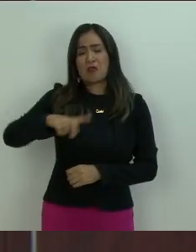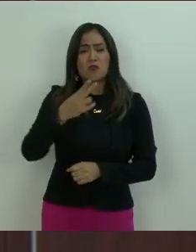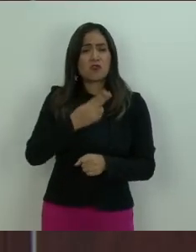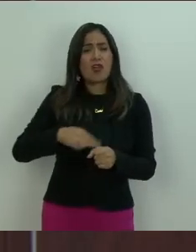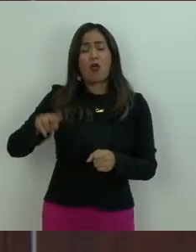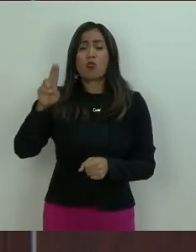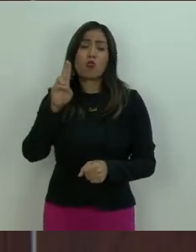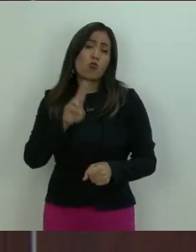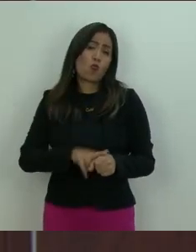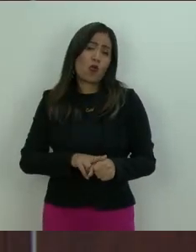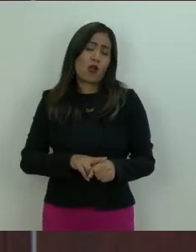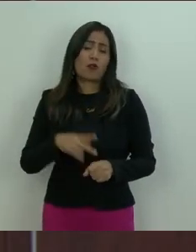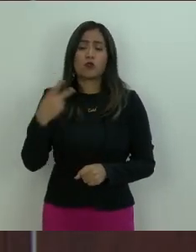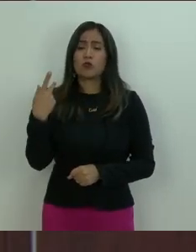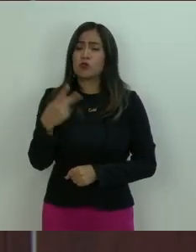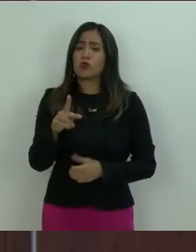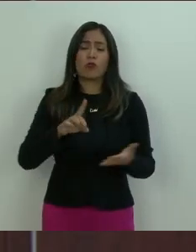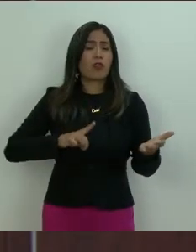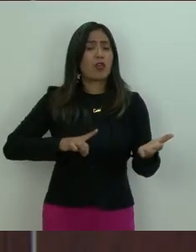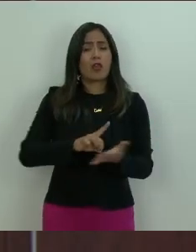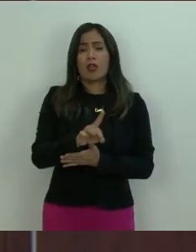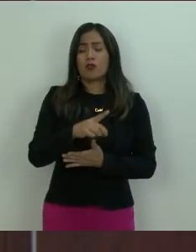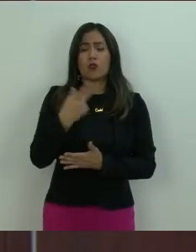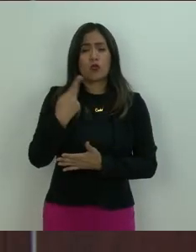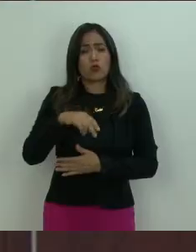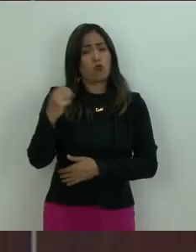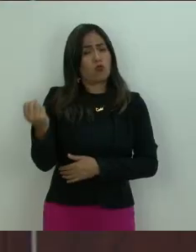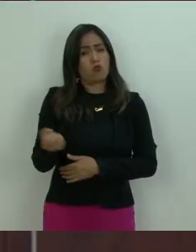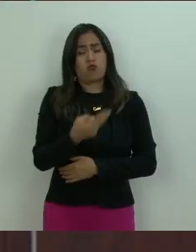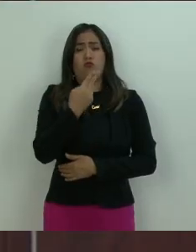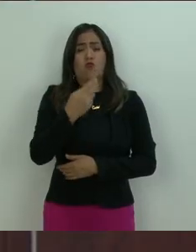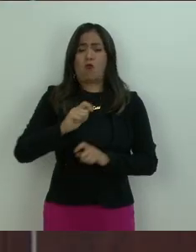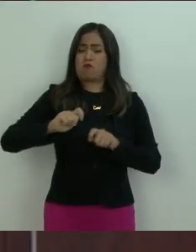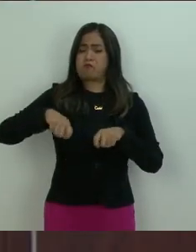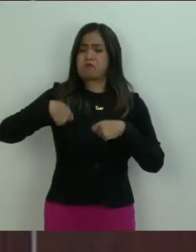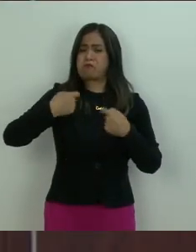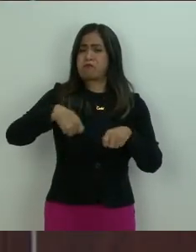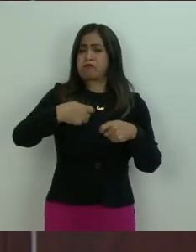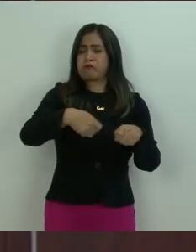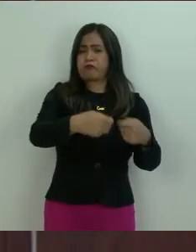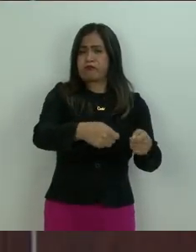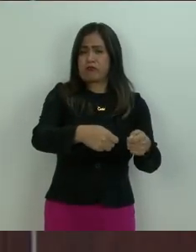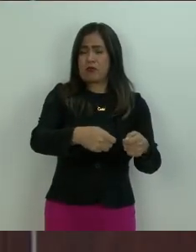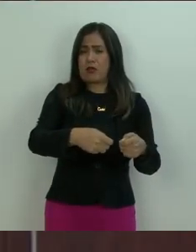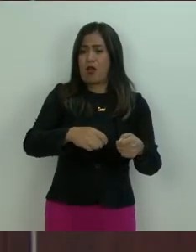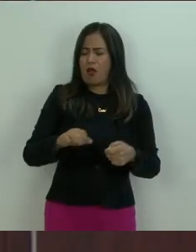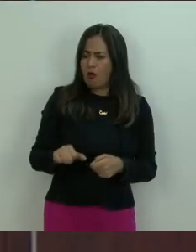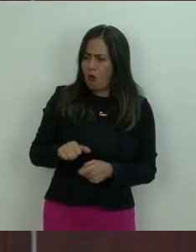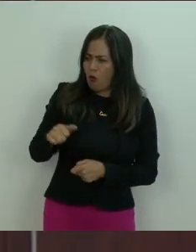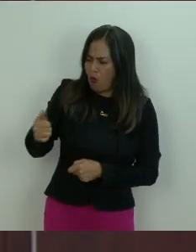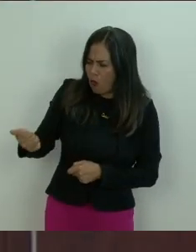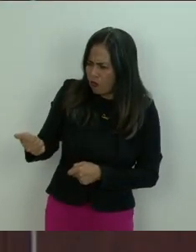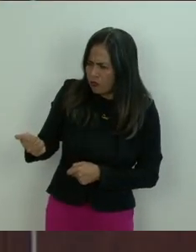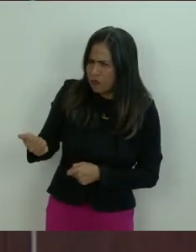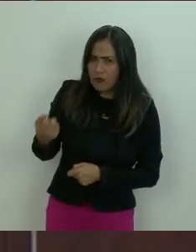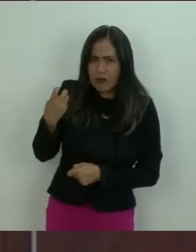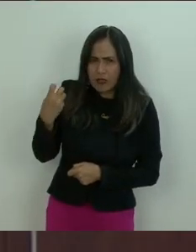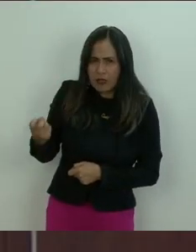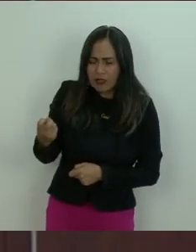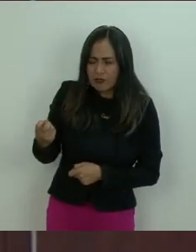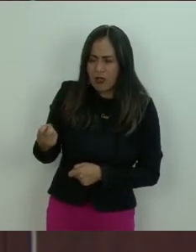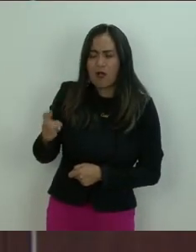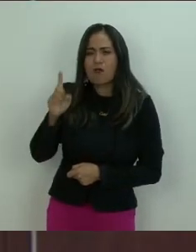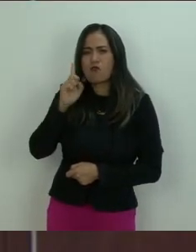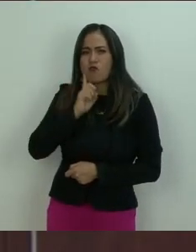ha tenido el derecho, quien ha tenido el privilegio, lo sigue manteniendo y no ve que está con eso impidiendo